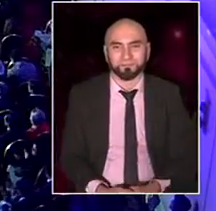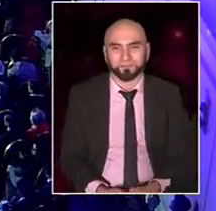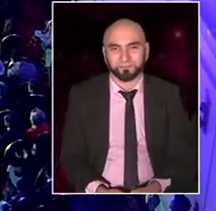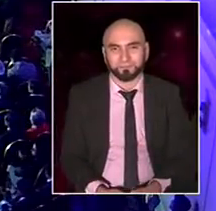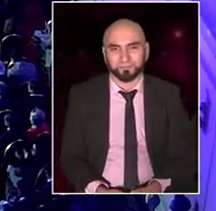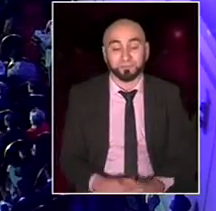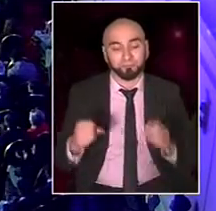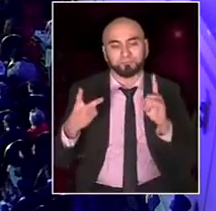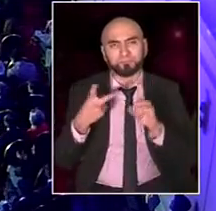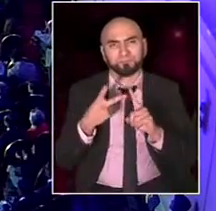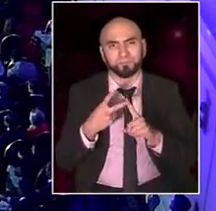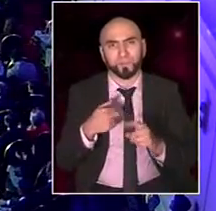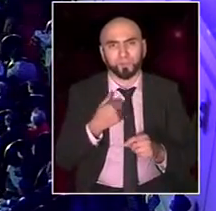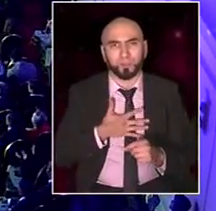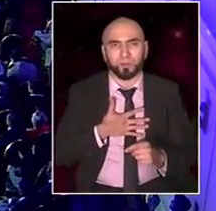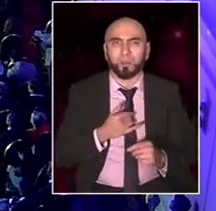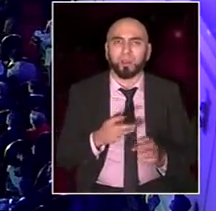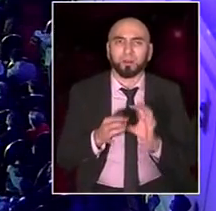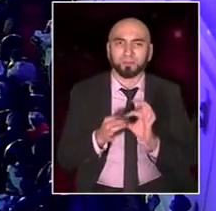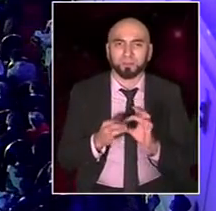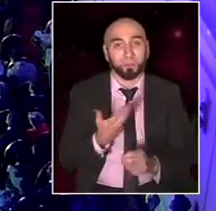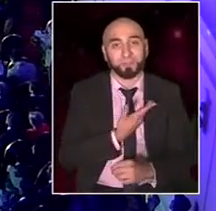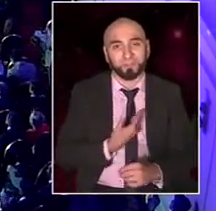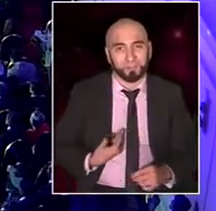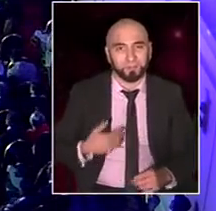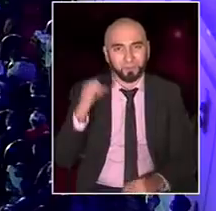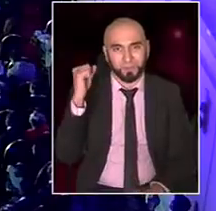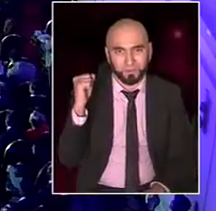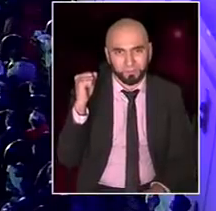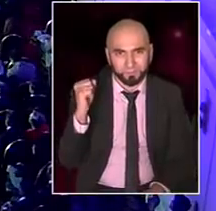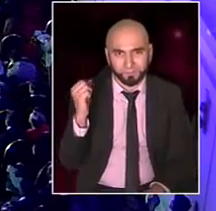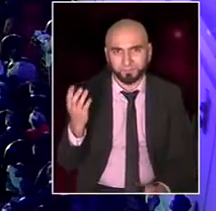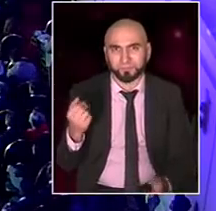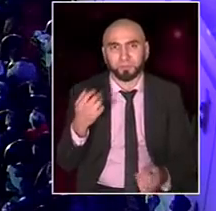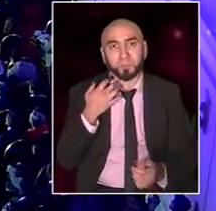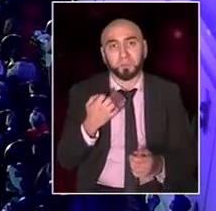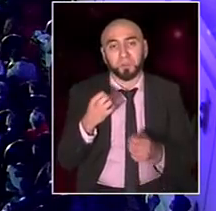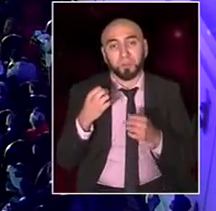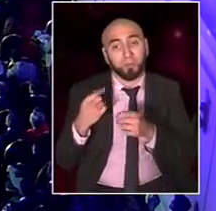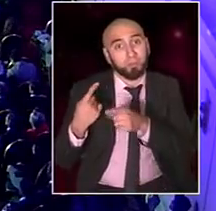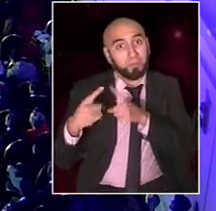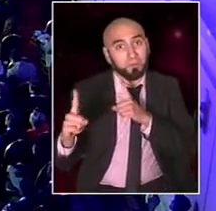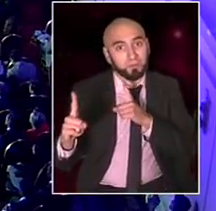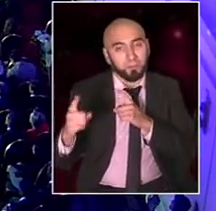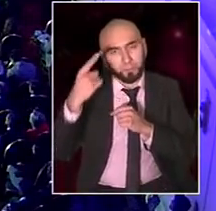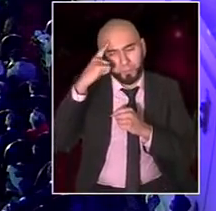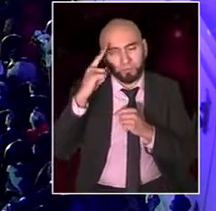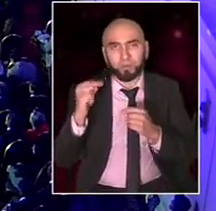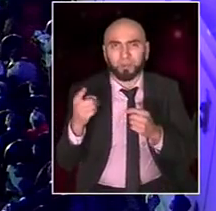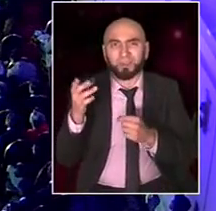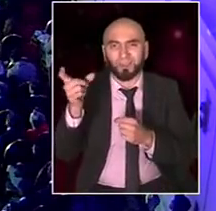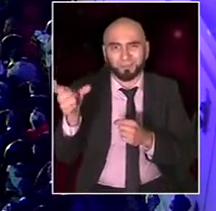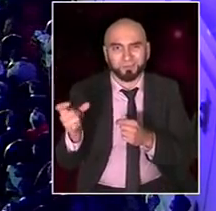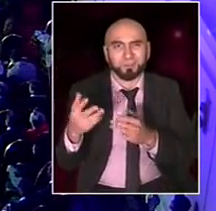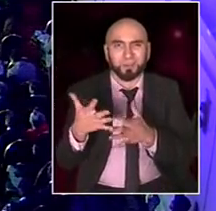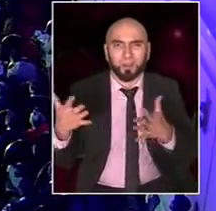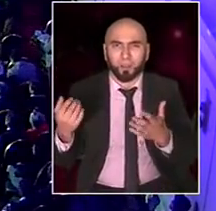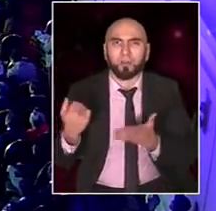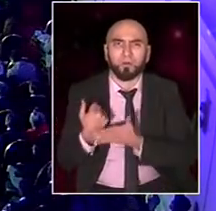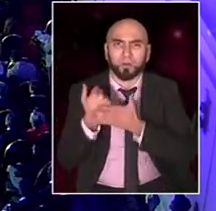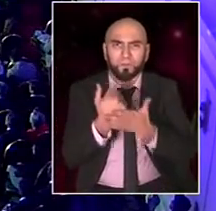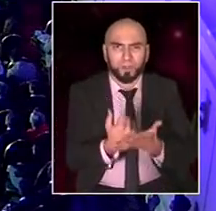Quiero agradecer al Presidente de la República porque podemos tener diferencias, pero es un gran colaborador. Tan